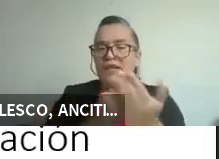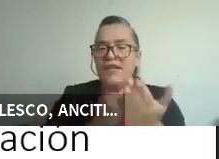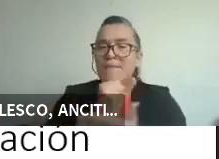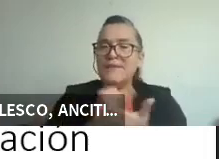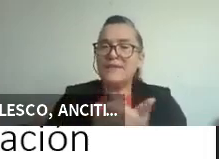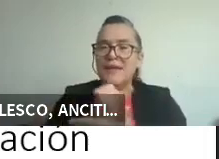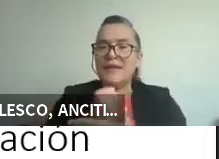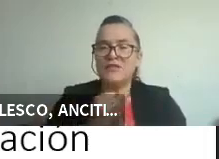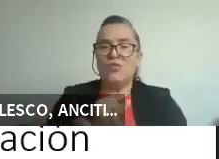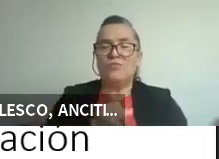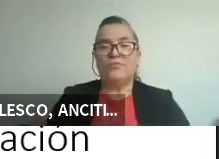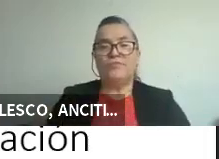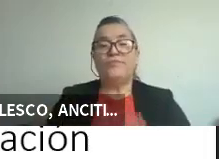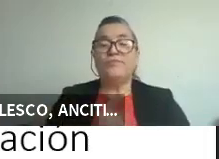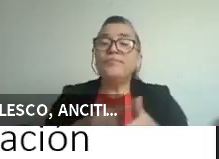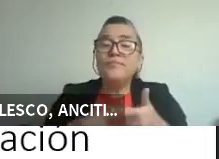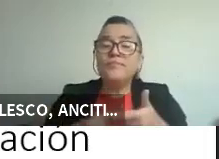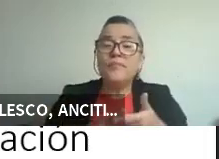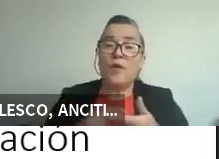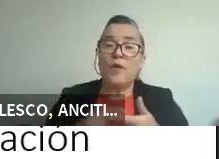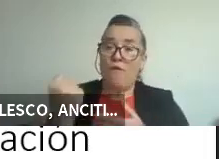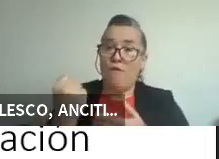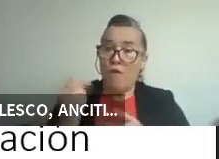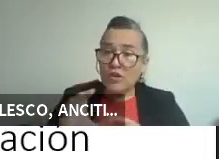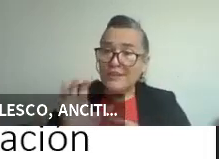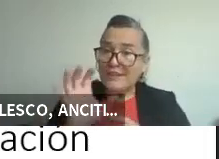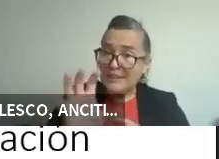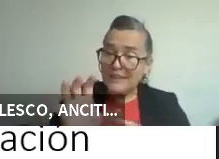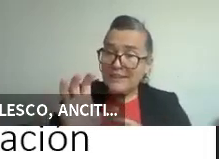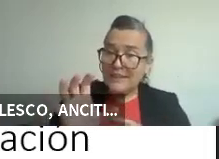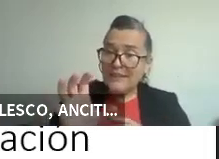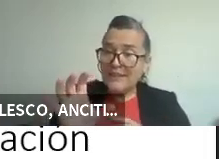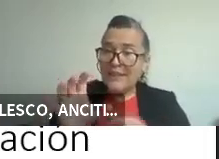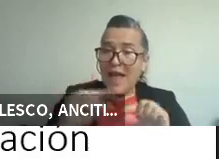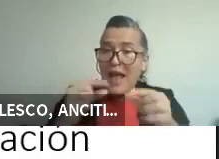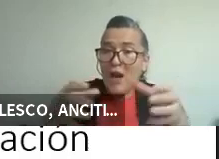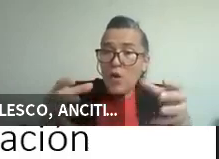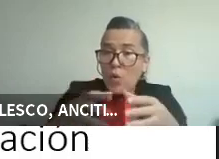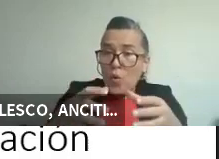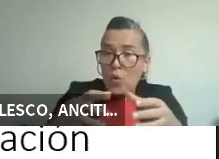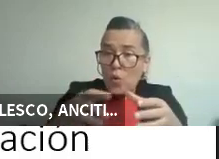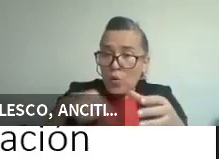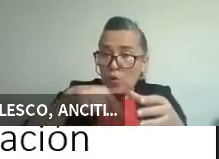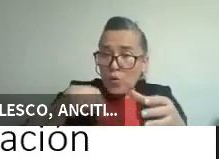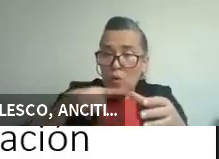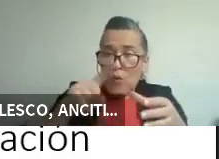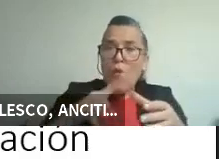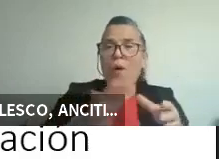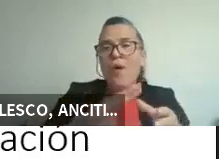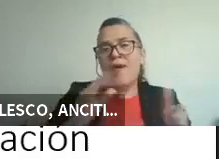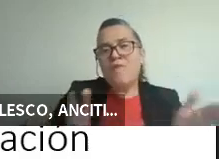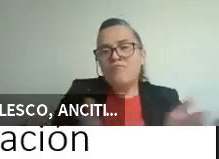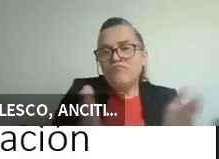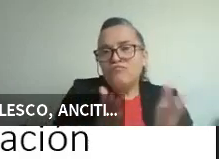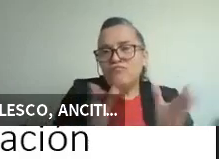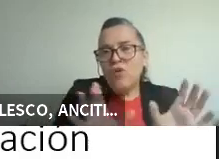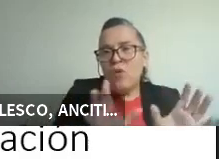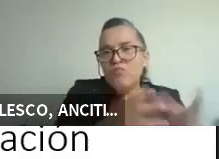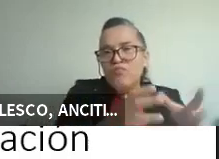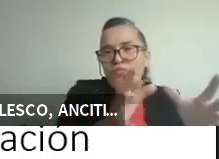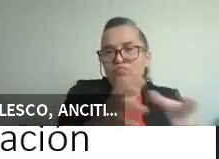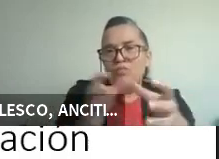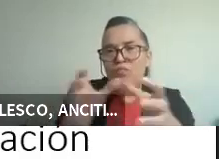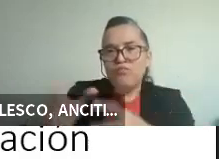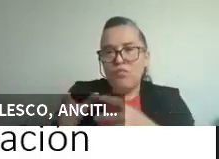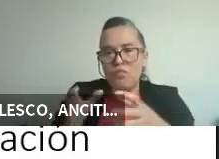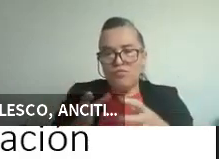momento entonces fortalecer el colectivo académico y fomentar la aglutinación de las personas